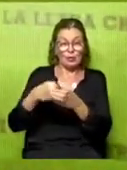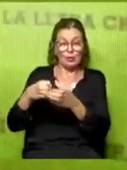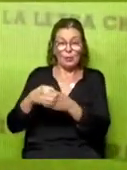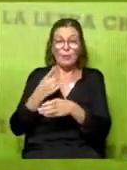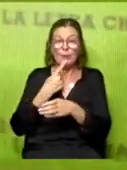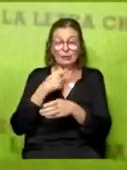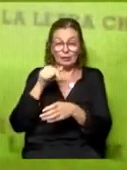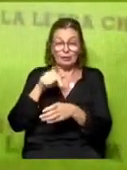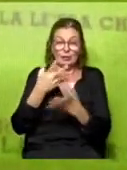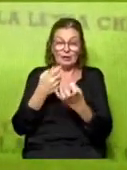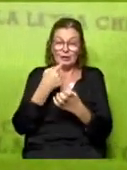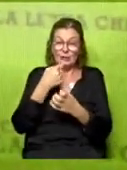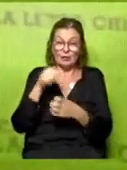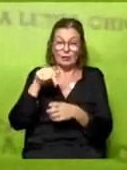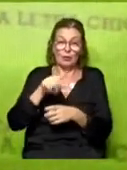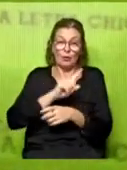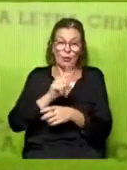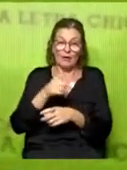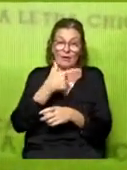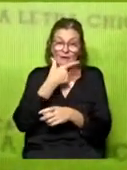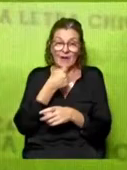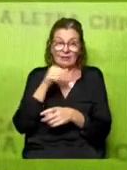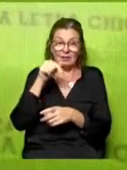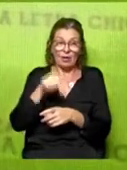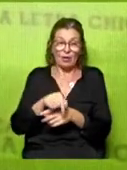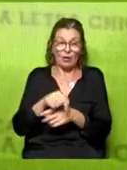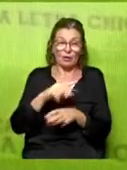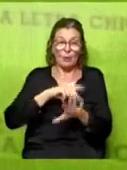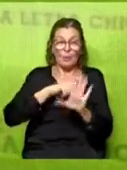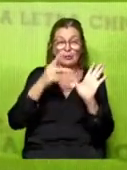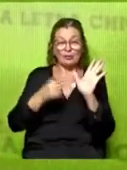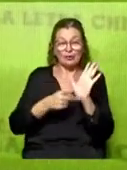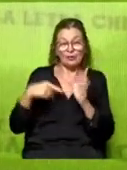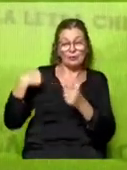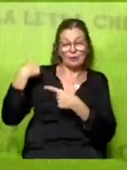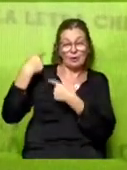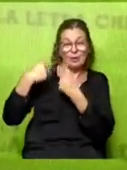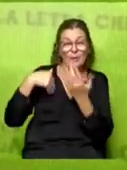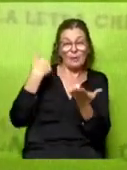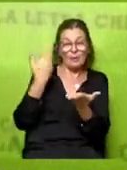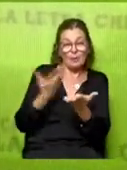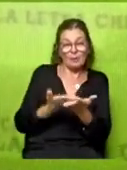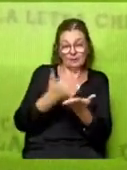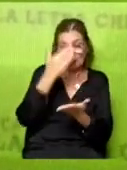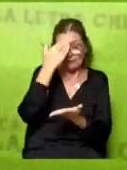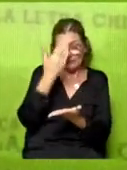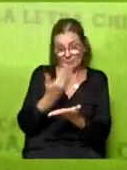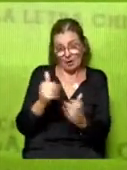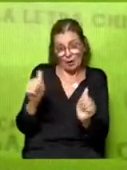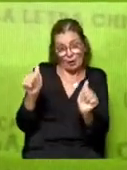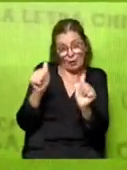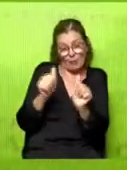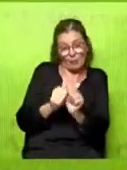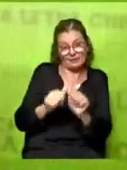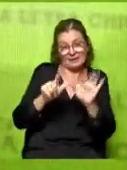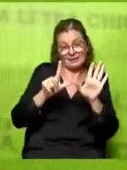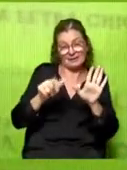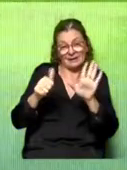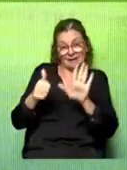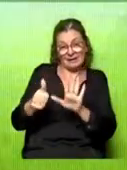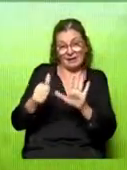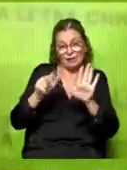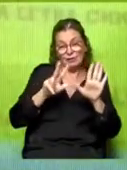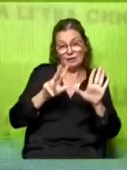decir. No es fácil hoy, en esta coyuntura, que un proyecto que viene propuesto de la bancada del Frente Amplio lo acompañen 76 de